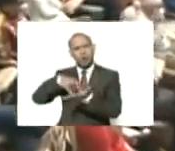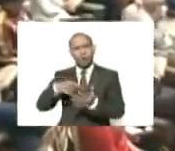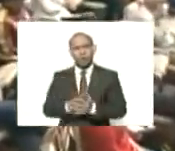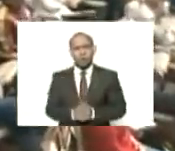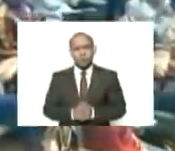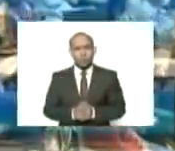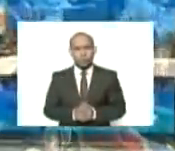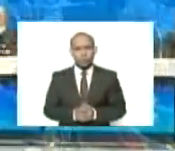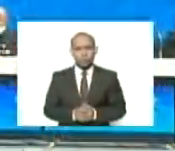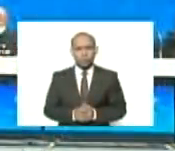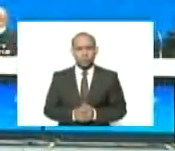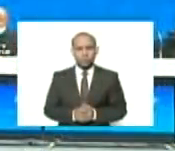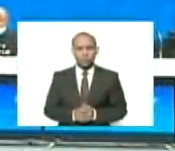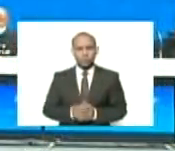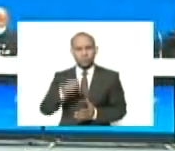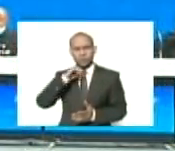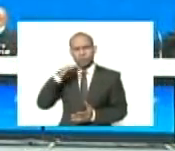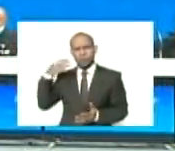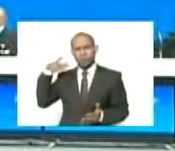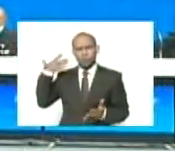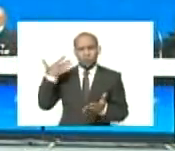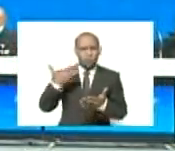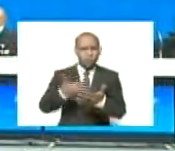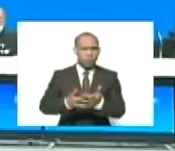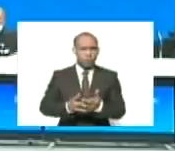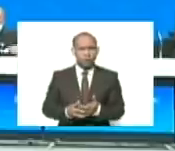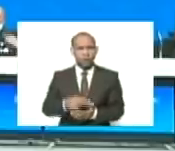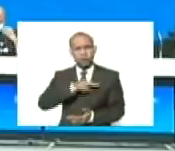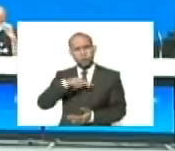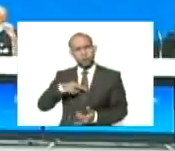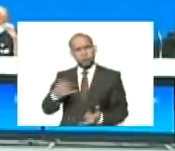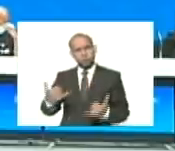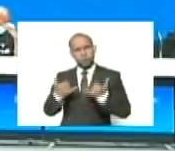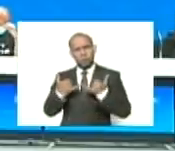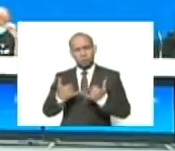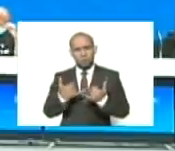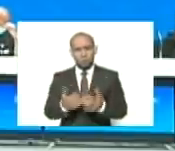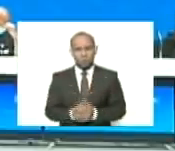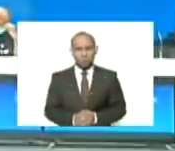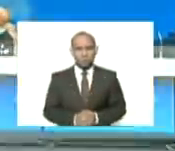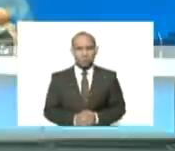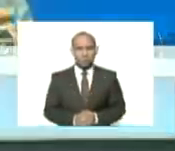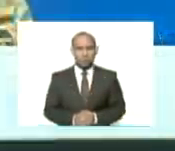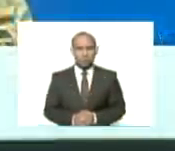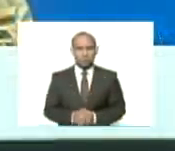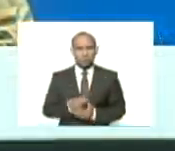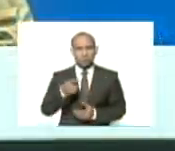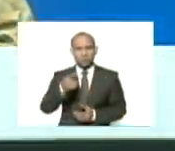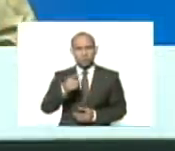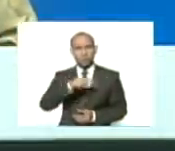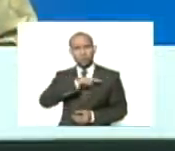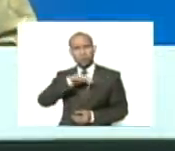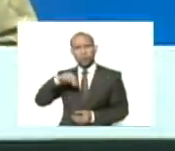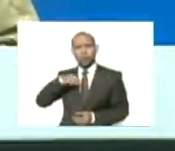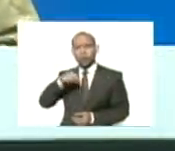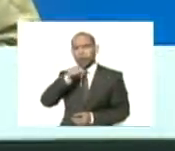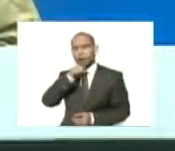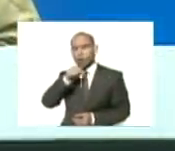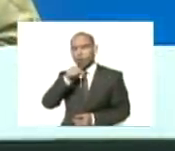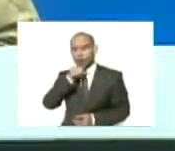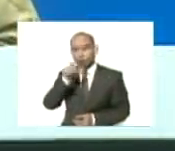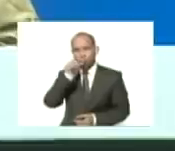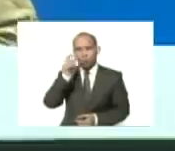de Junín, de Pichincha, de Bomboná, somos los mismos de Ayacucho. Esos fueron nuestros abuelos, nuestras